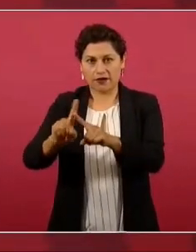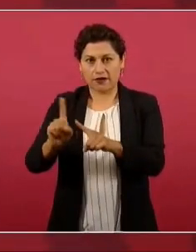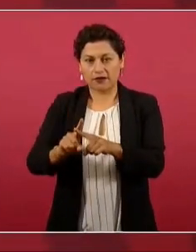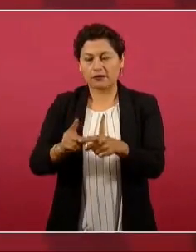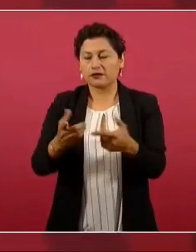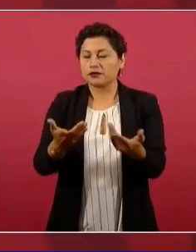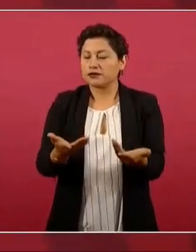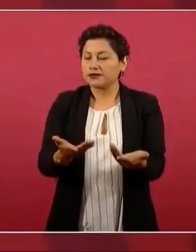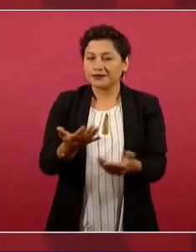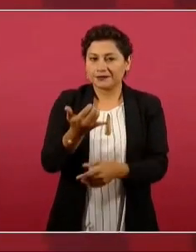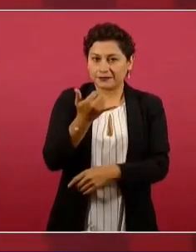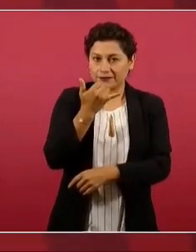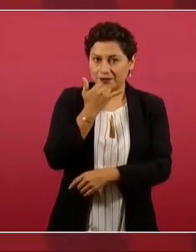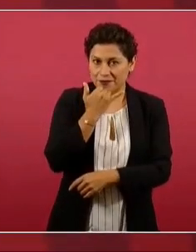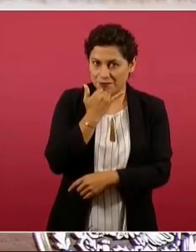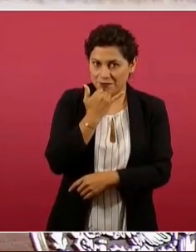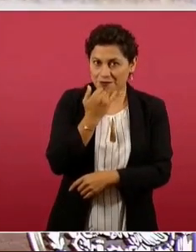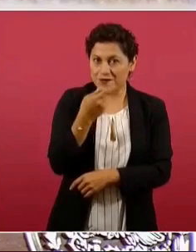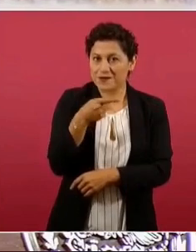pero